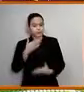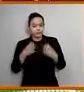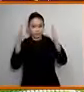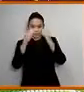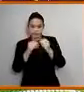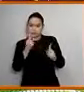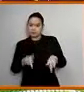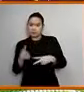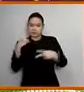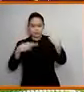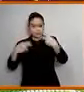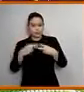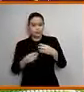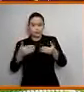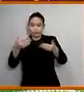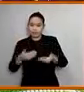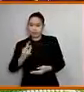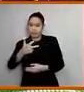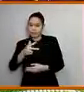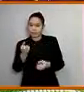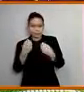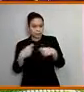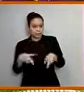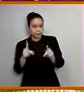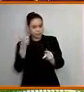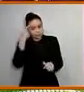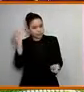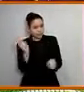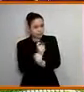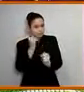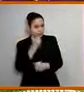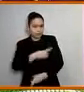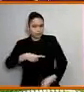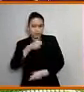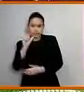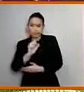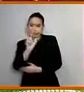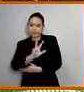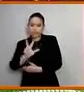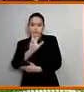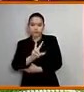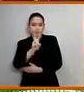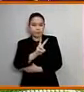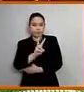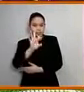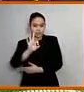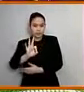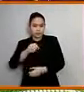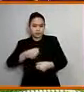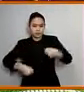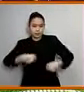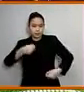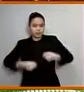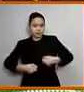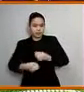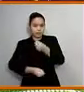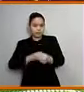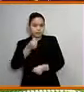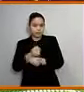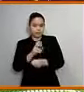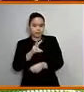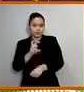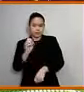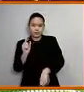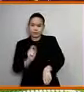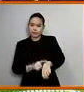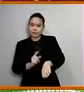noches, televidentes. Bienvenidos a esta tercera oportunidad para ganar y divertirse hoy martes 29 de septiembre del año 2020, cuando son las 9